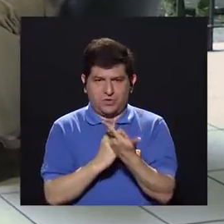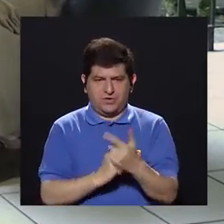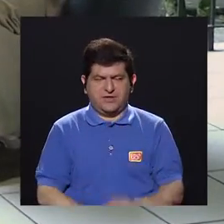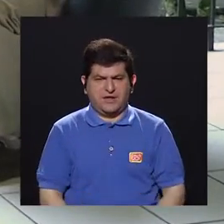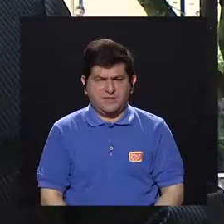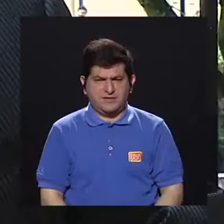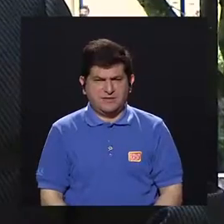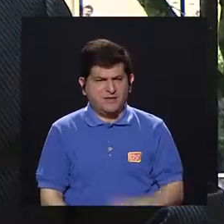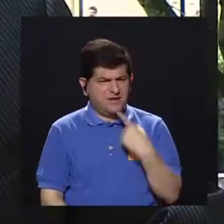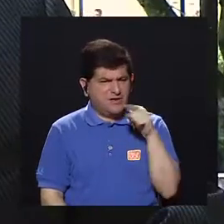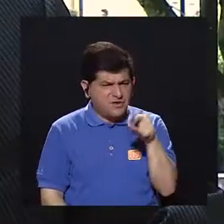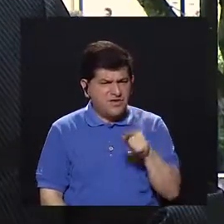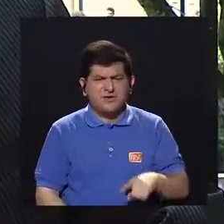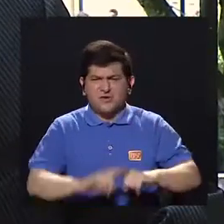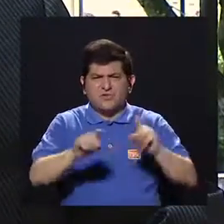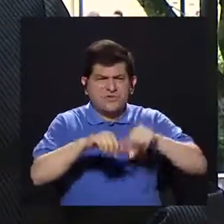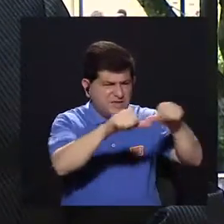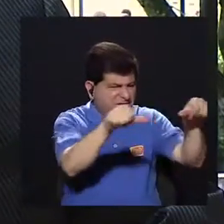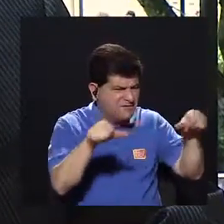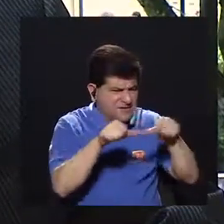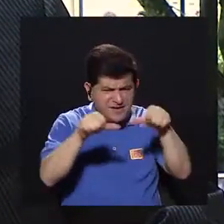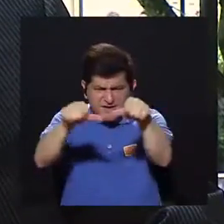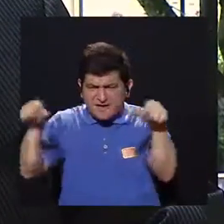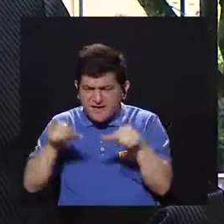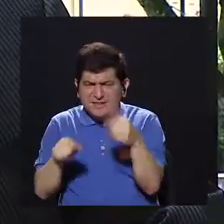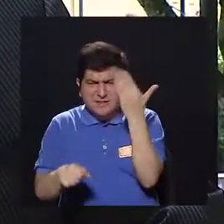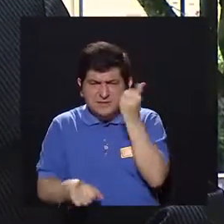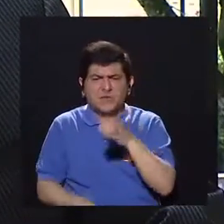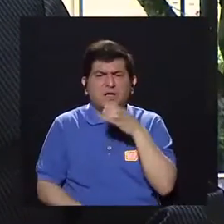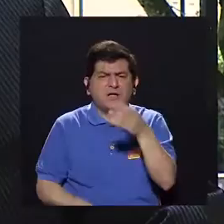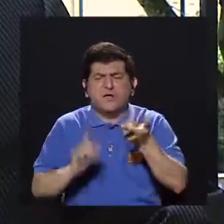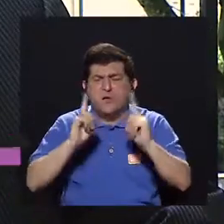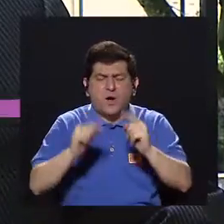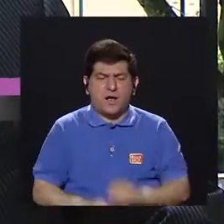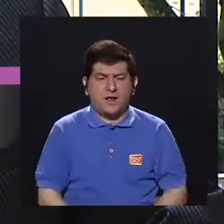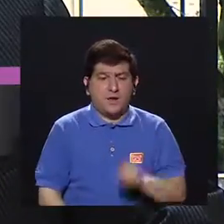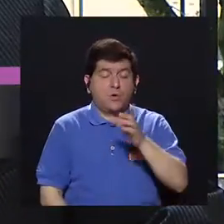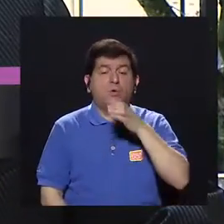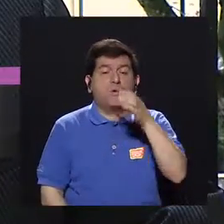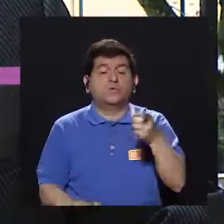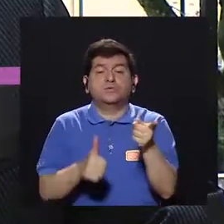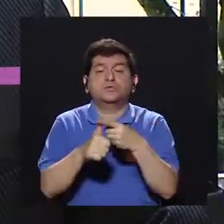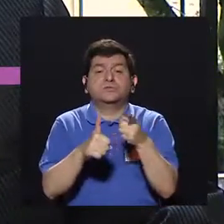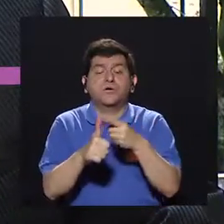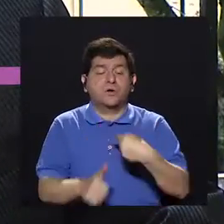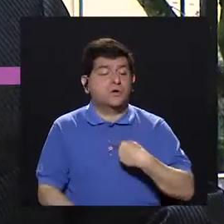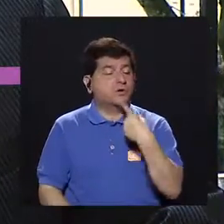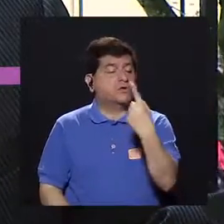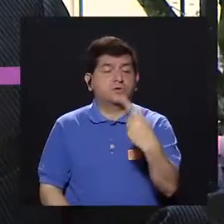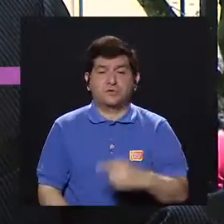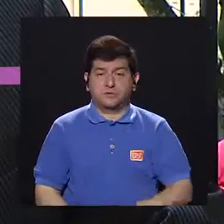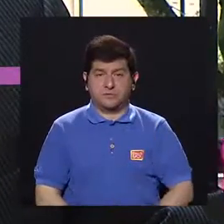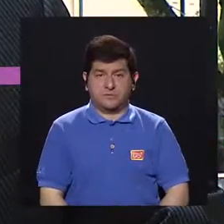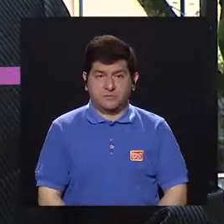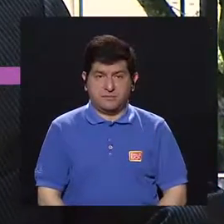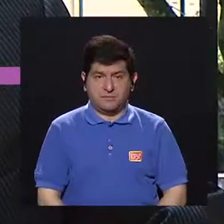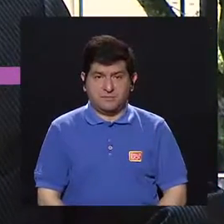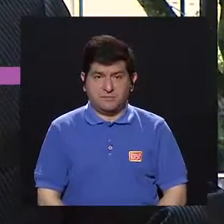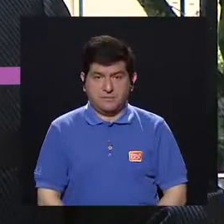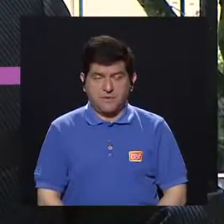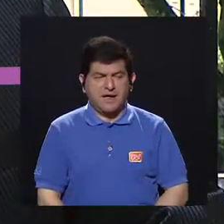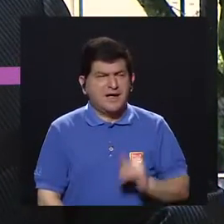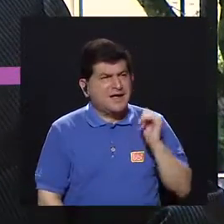Seguridad Social. ¿Y por qué explico en todas estas áreas y cuáles son las recomendaciones? Bueno, una de las recomendaciones primera, yo diría,